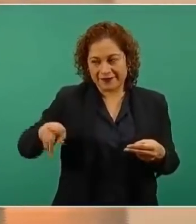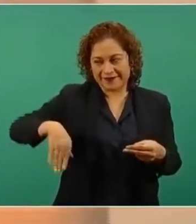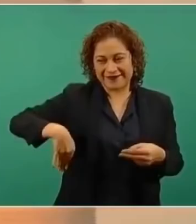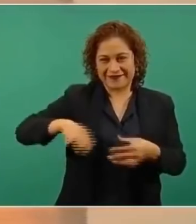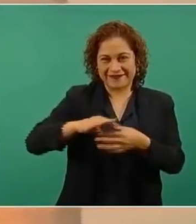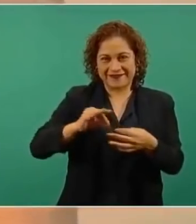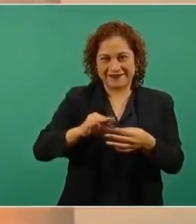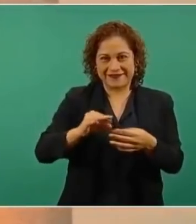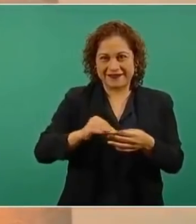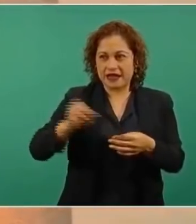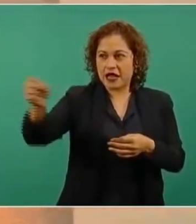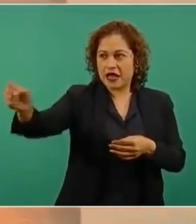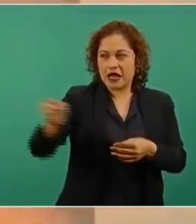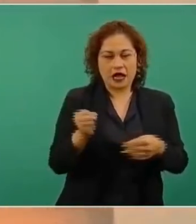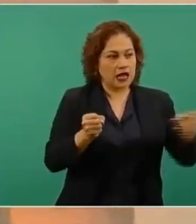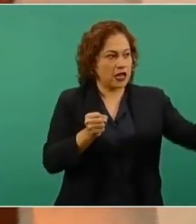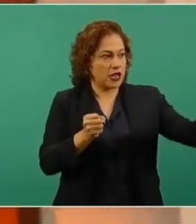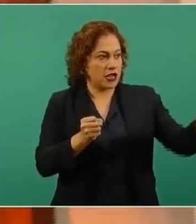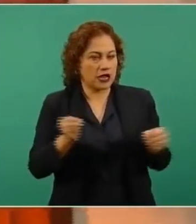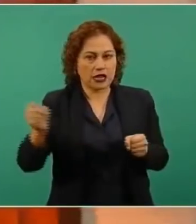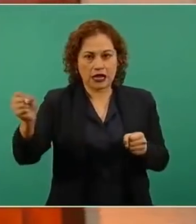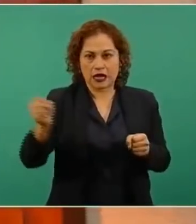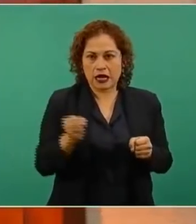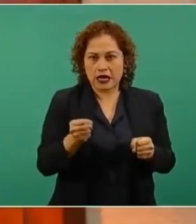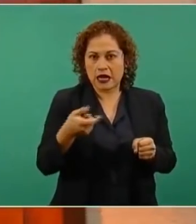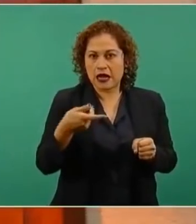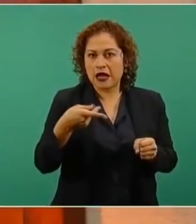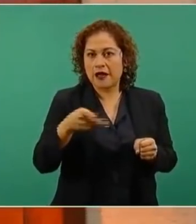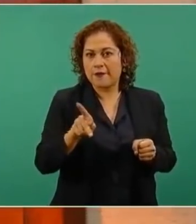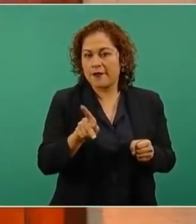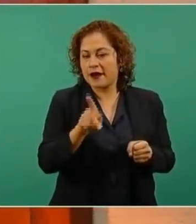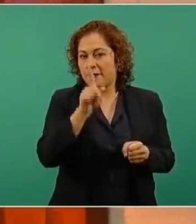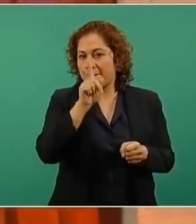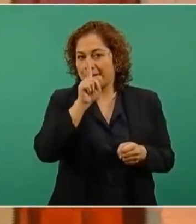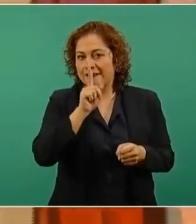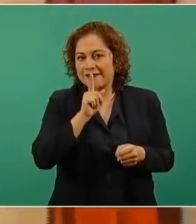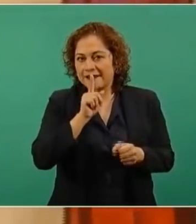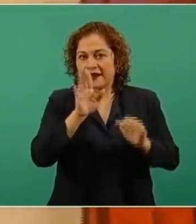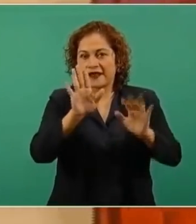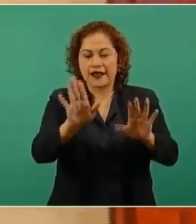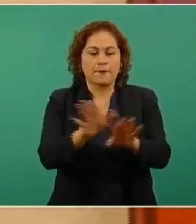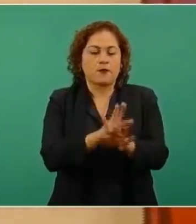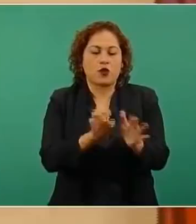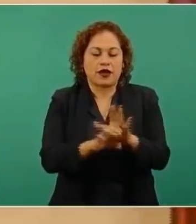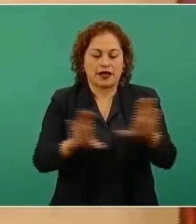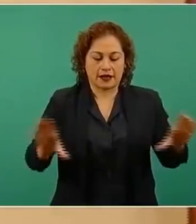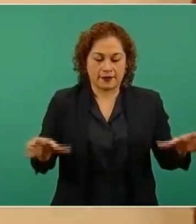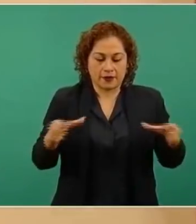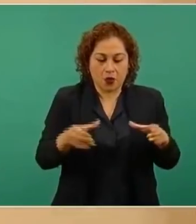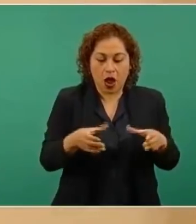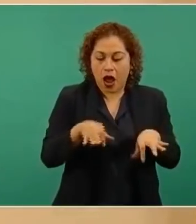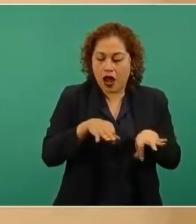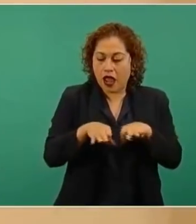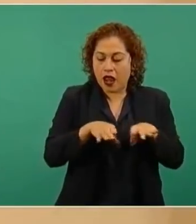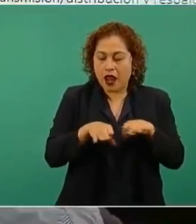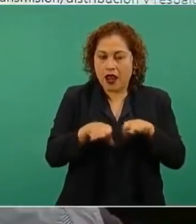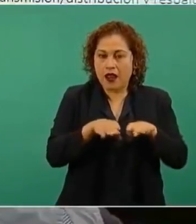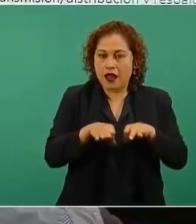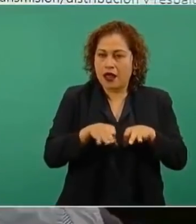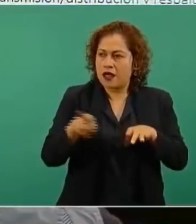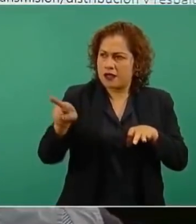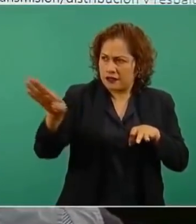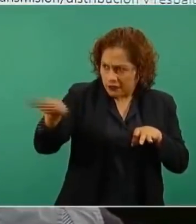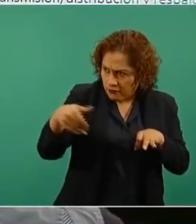socios de paja. ¿Cómo se integran esos socios? Pues con $1. Imagínense si esto no es una cosa simulada. Con $1 me inscribo a la